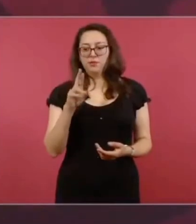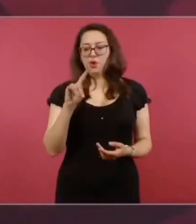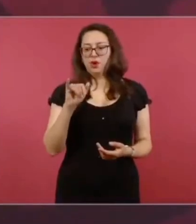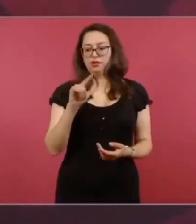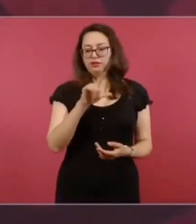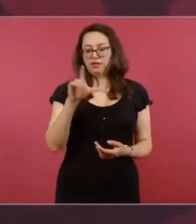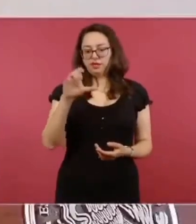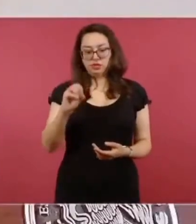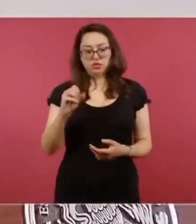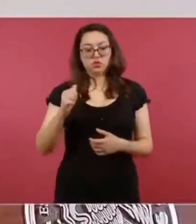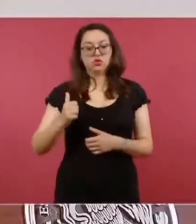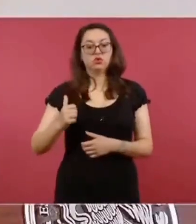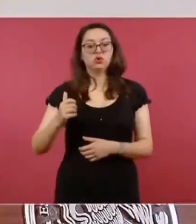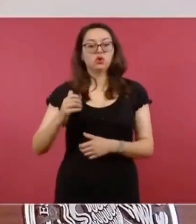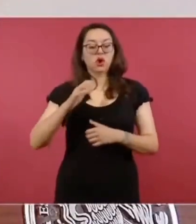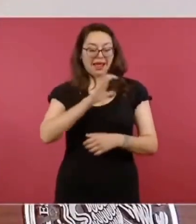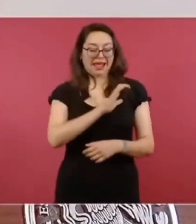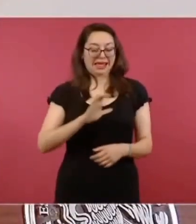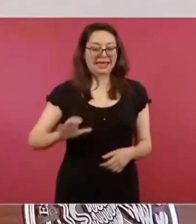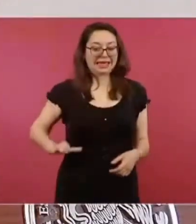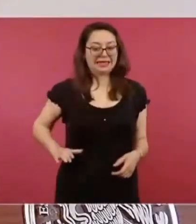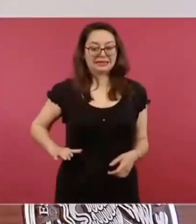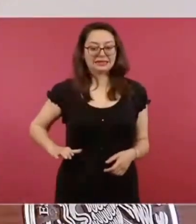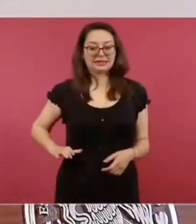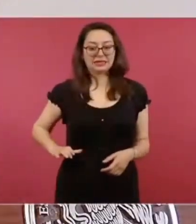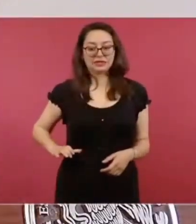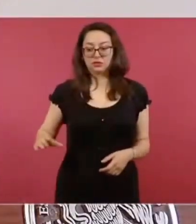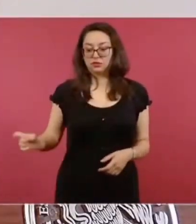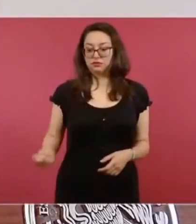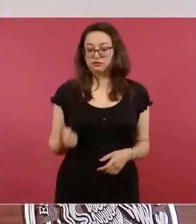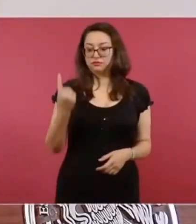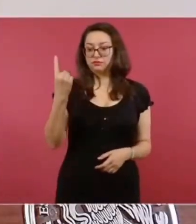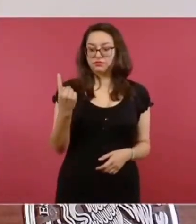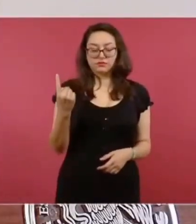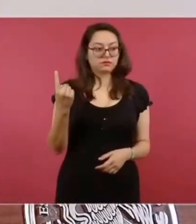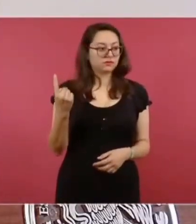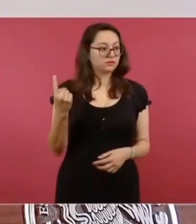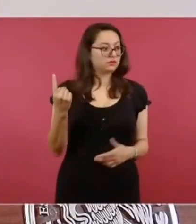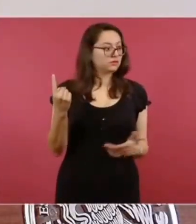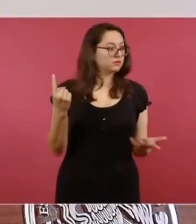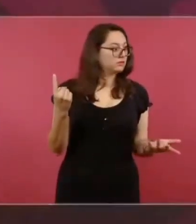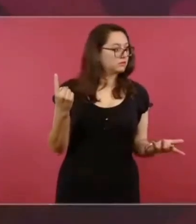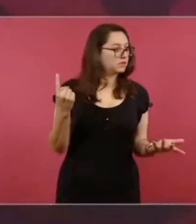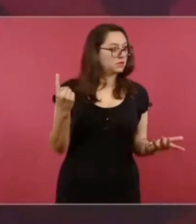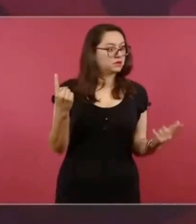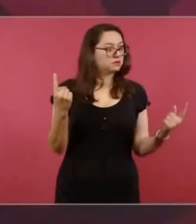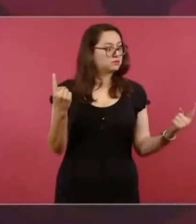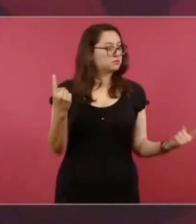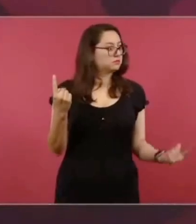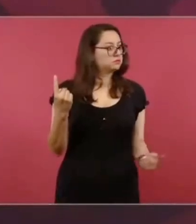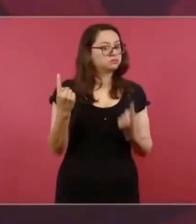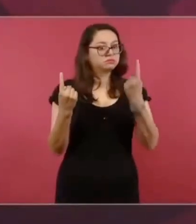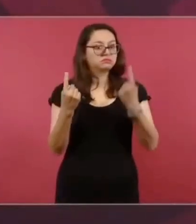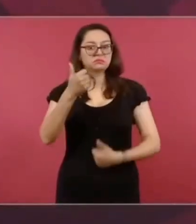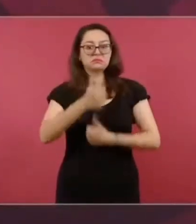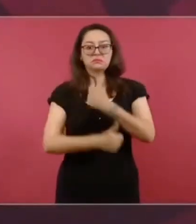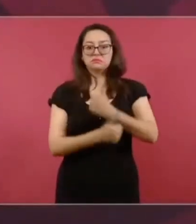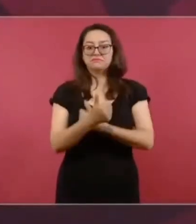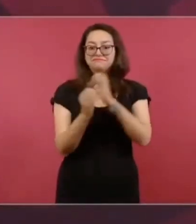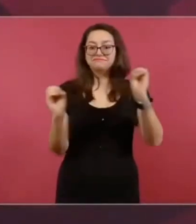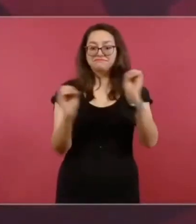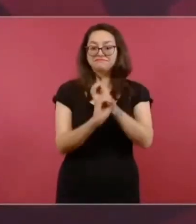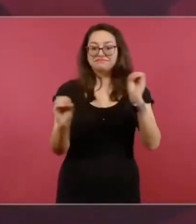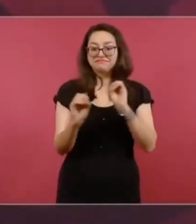no hubo oficialmente un candidato opositor, fue candidato único.